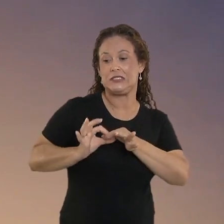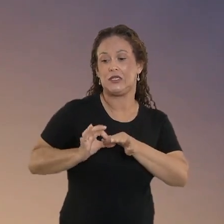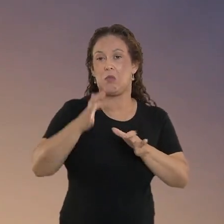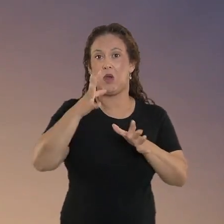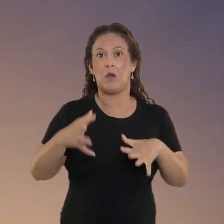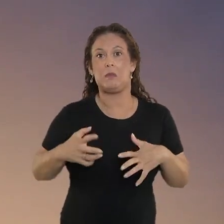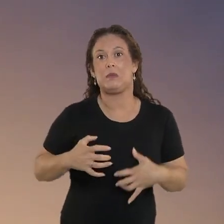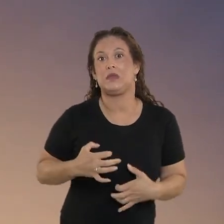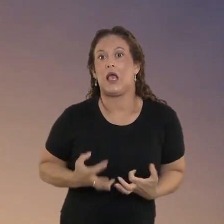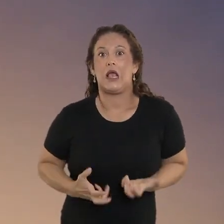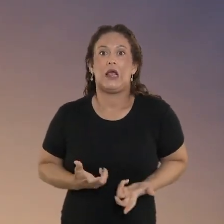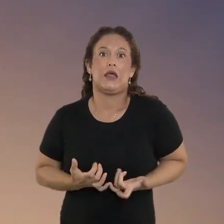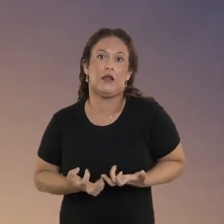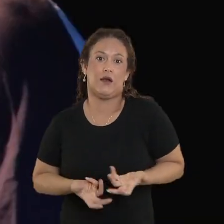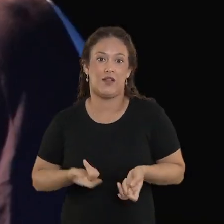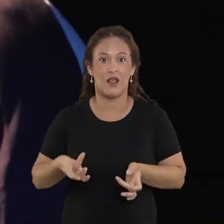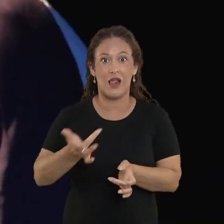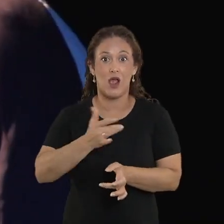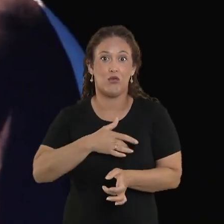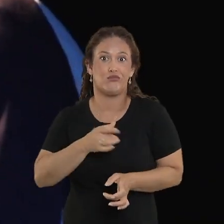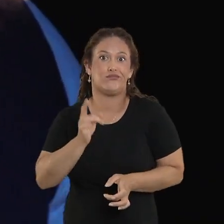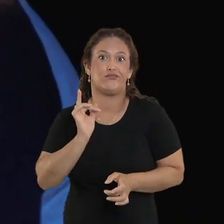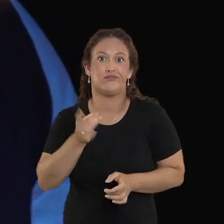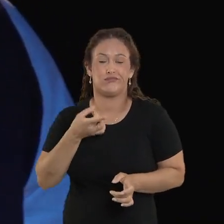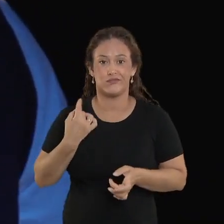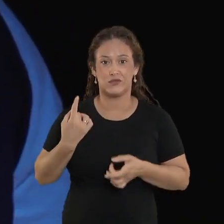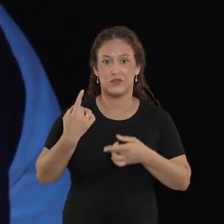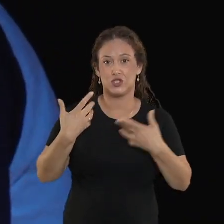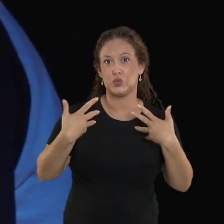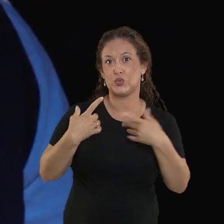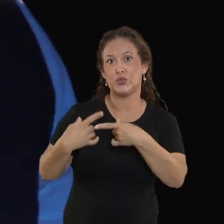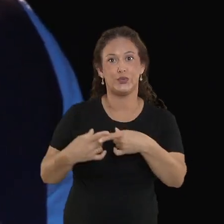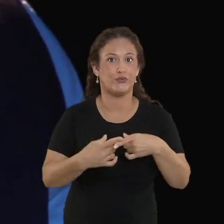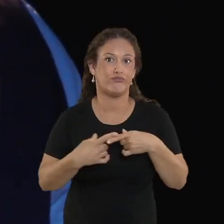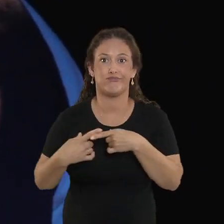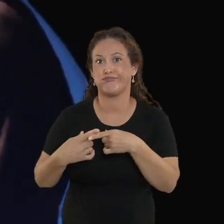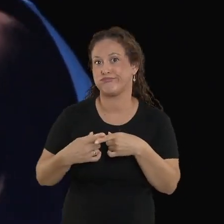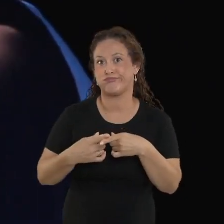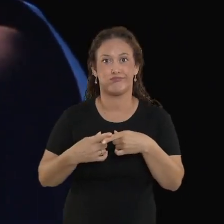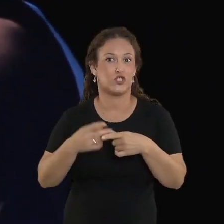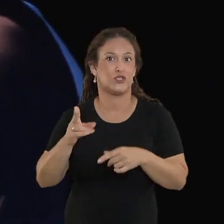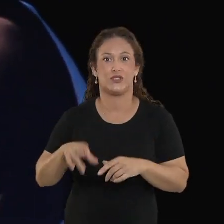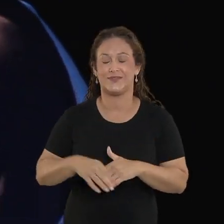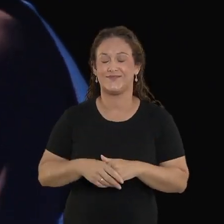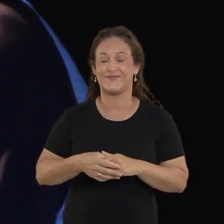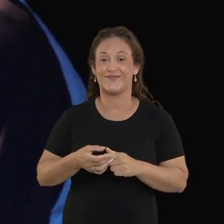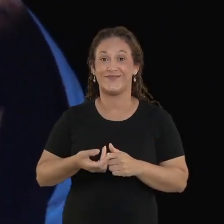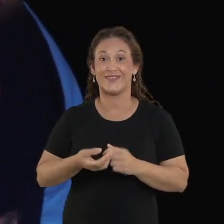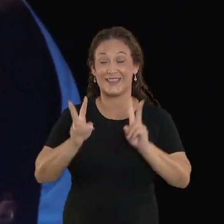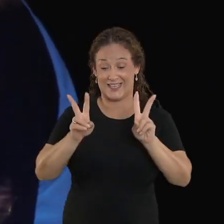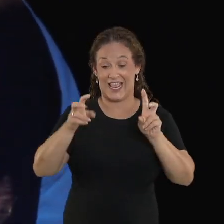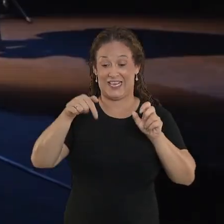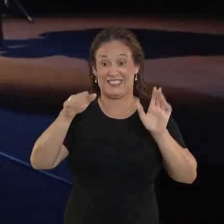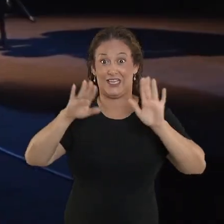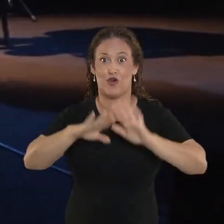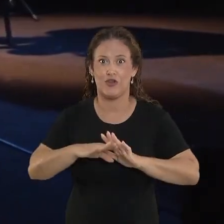como aquel ardor. El amor no es solo compartir el sufrimiento. En lo